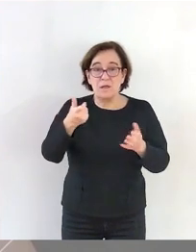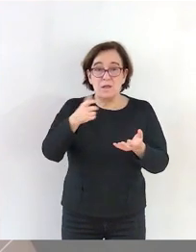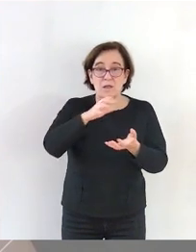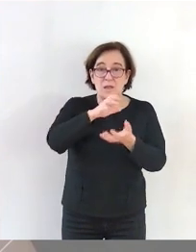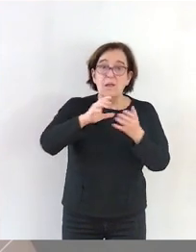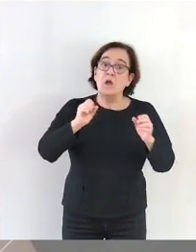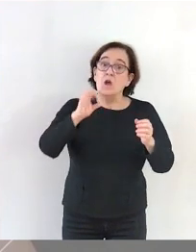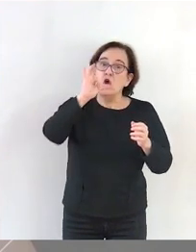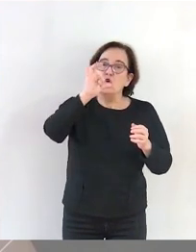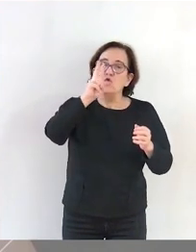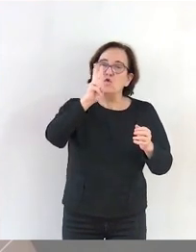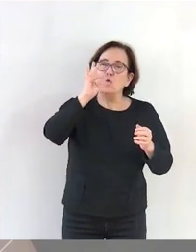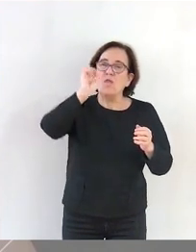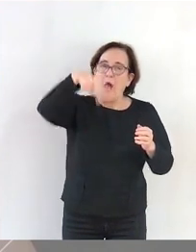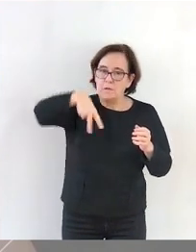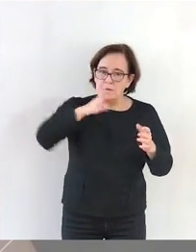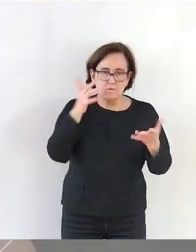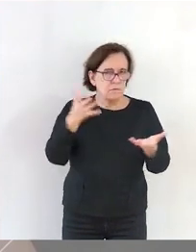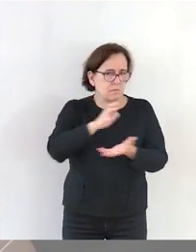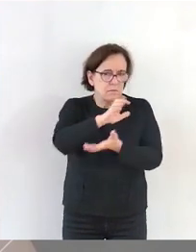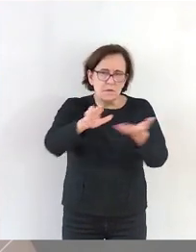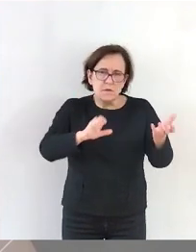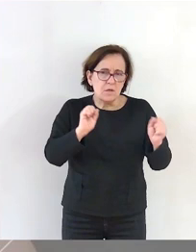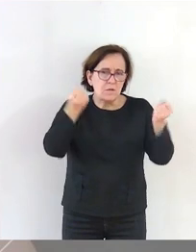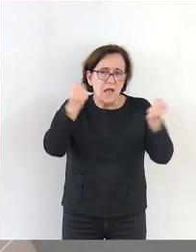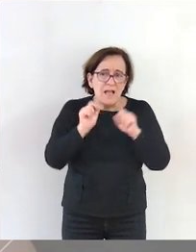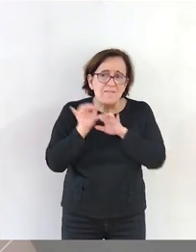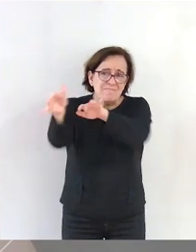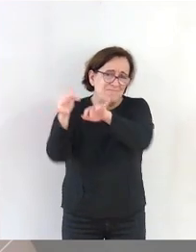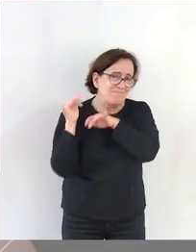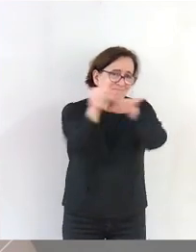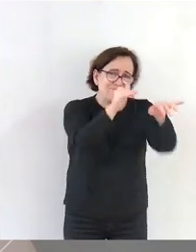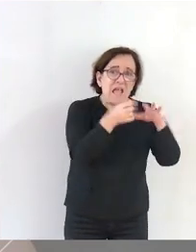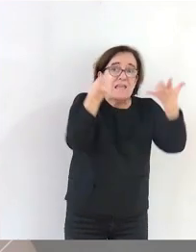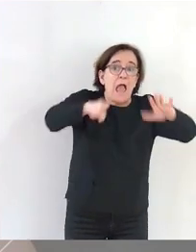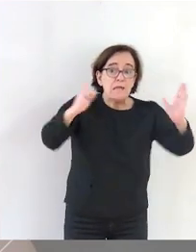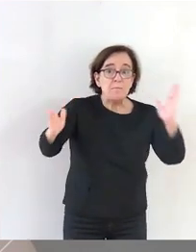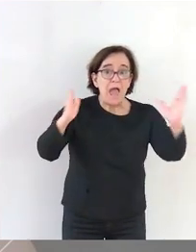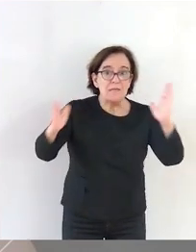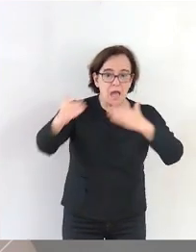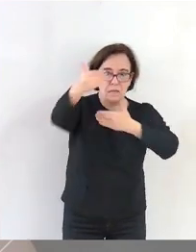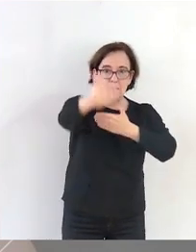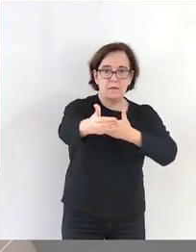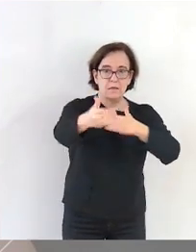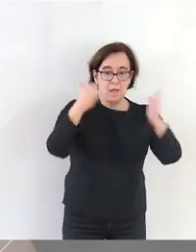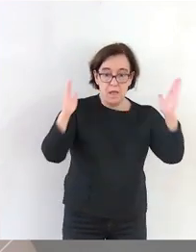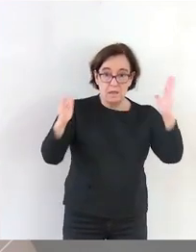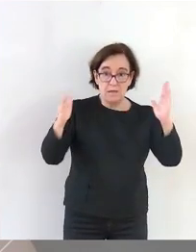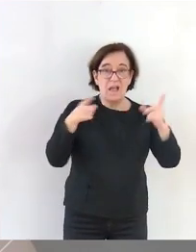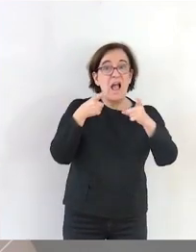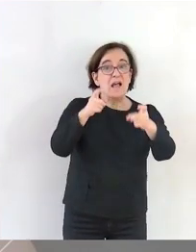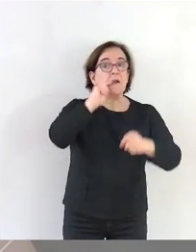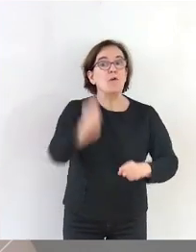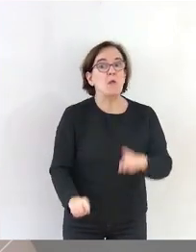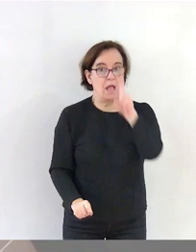en Sudán Se ha producido tanta cantidad de desplazamiento en los últimos 6 meses como en la en los primeros se meses de la Guerra de